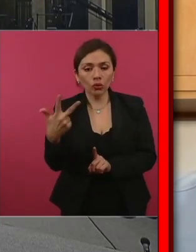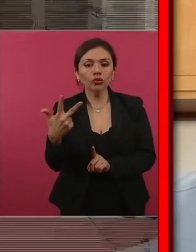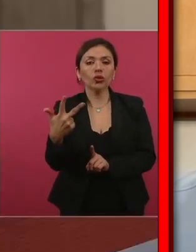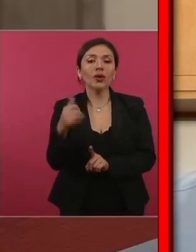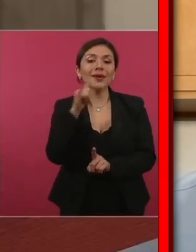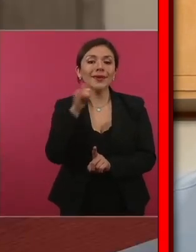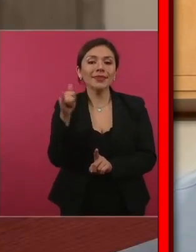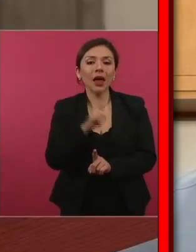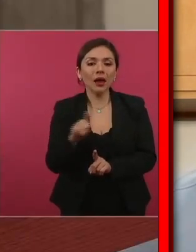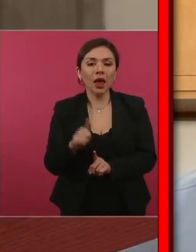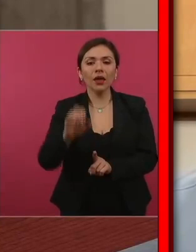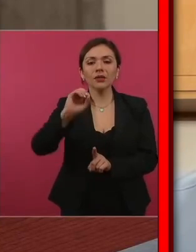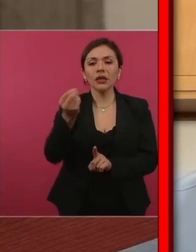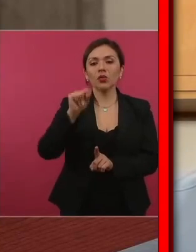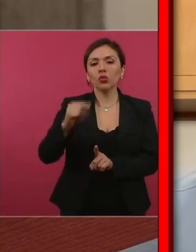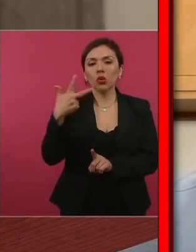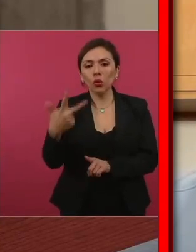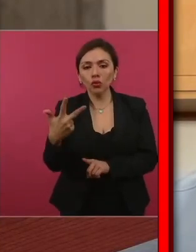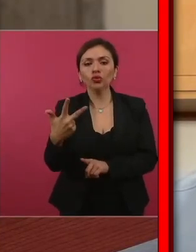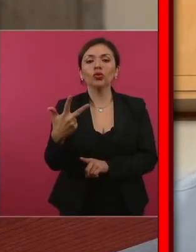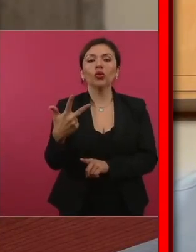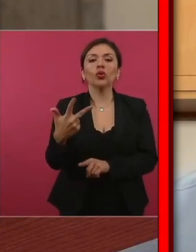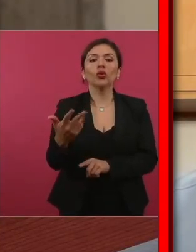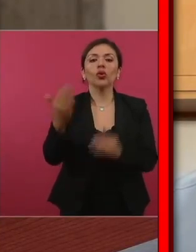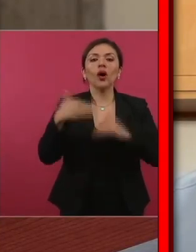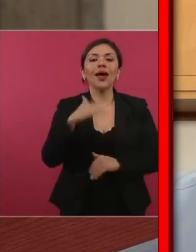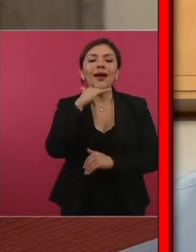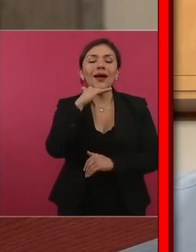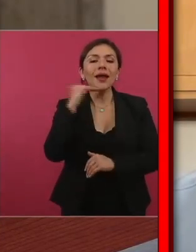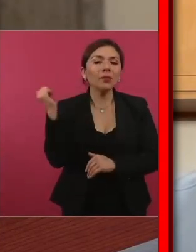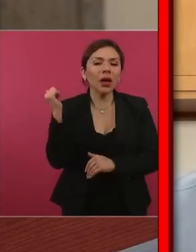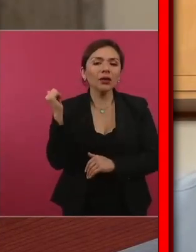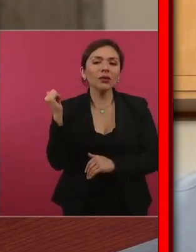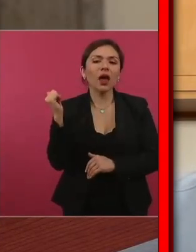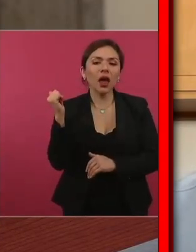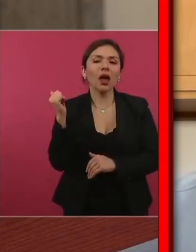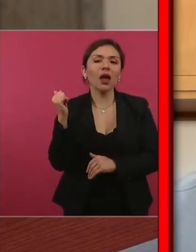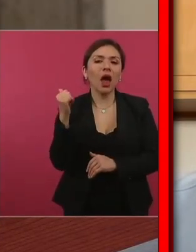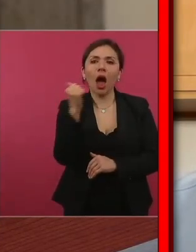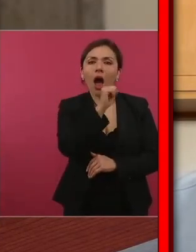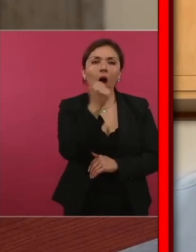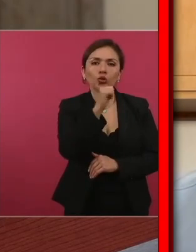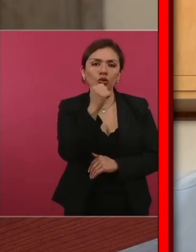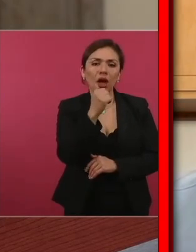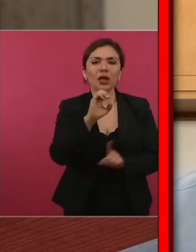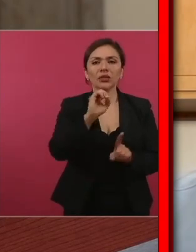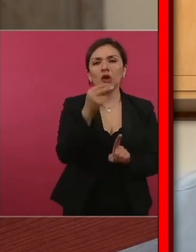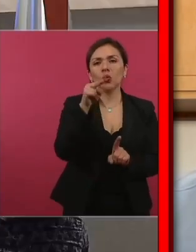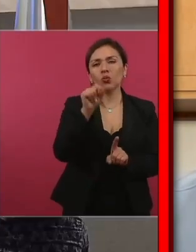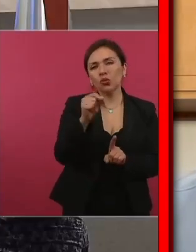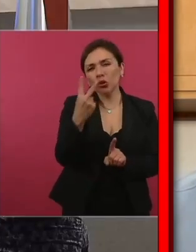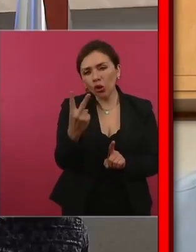Italia 0.8 Alemania y Austria cero punto